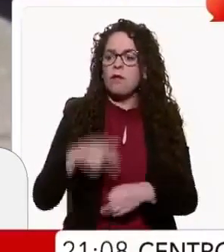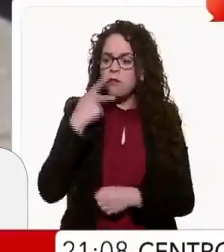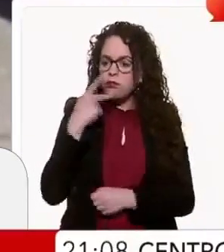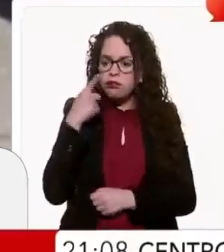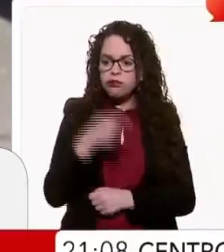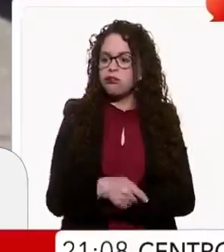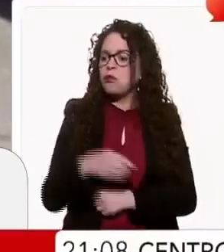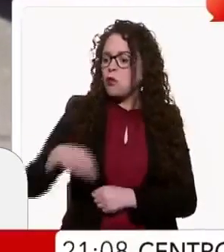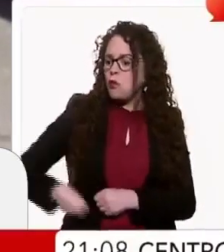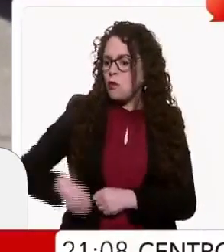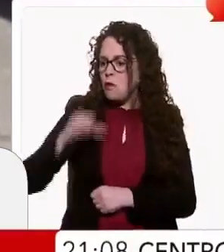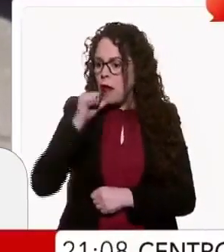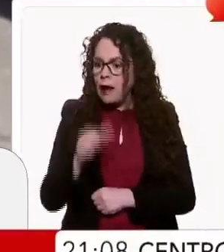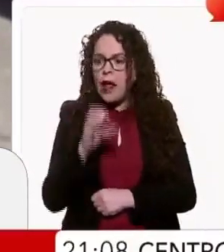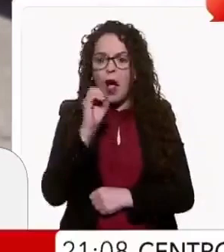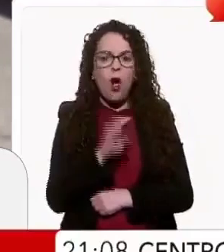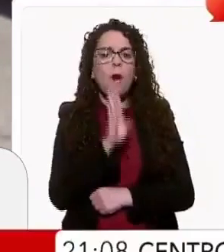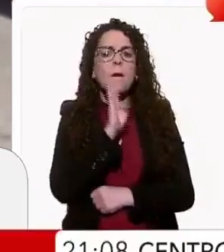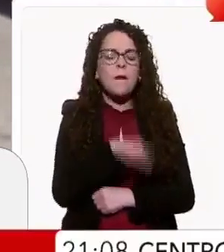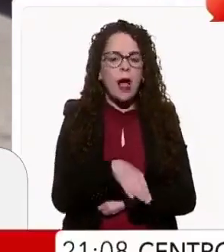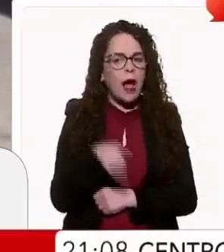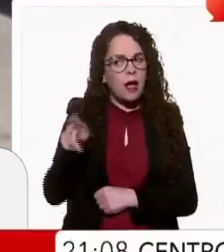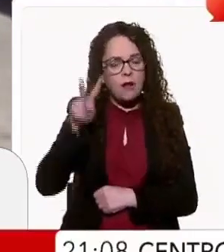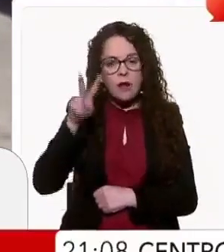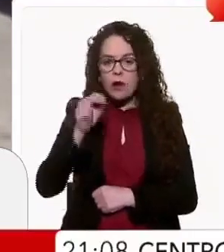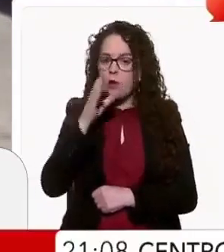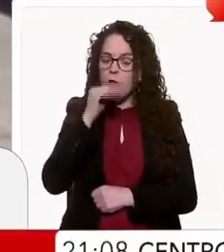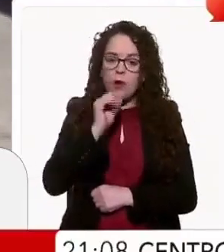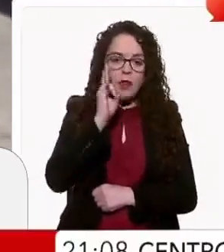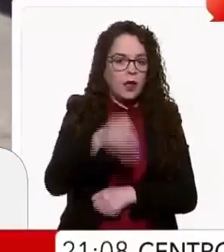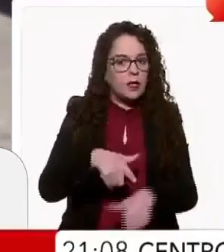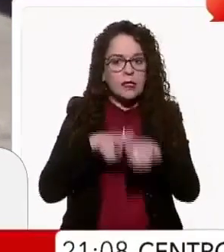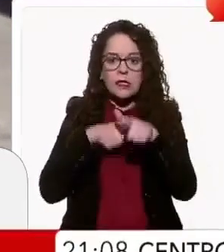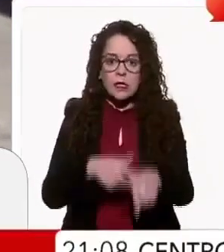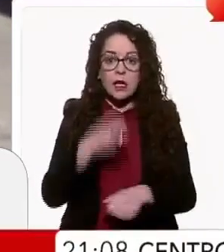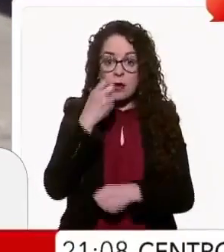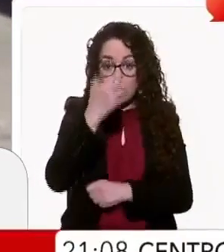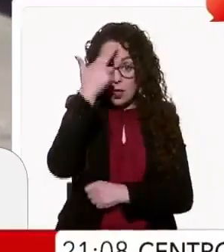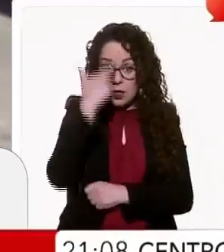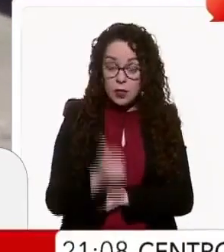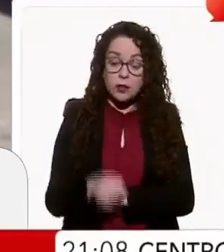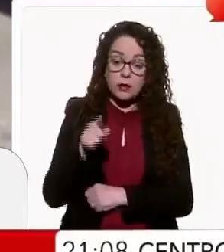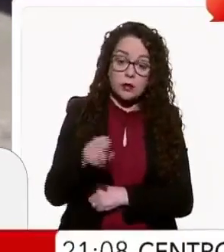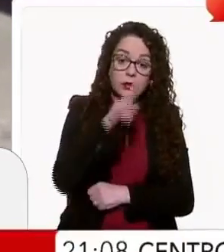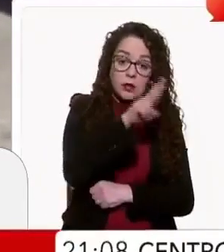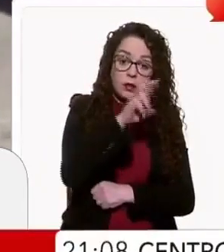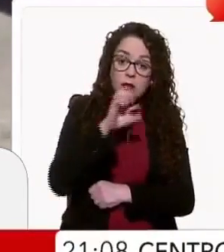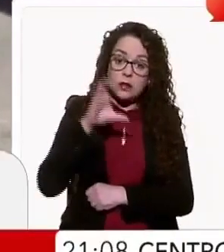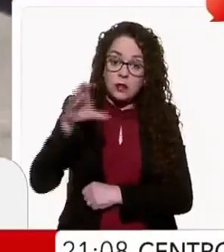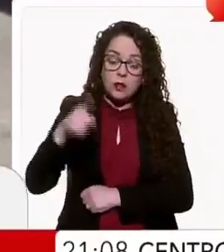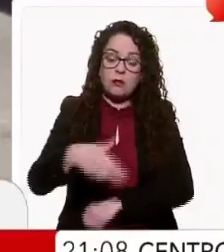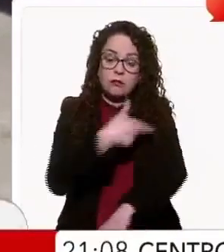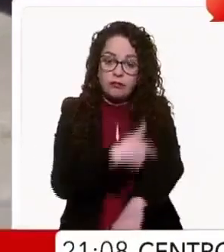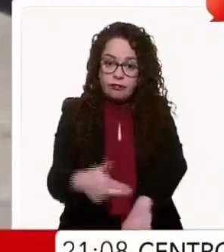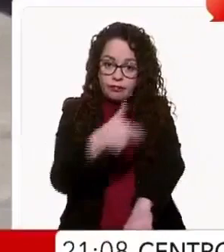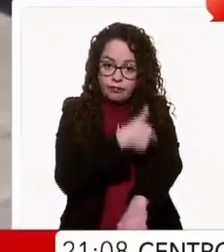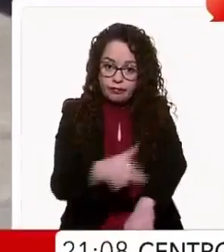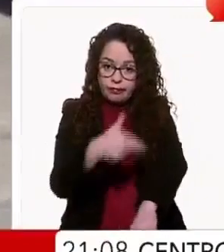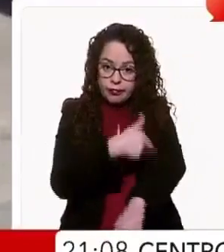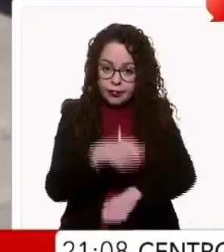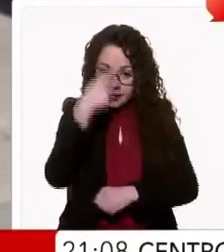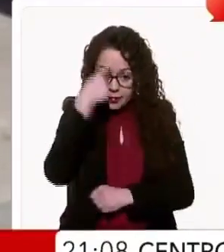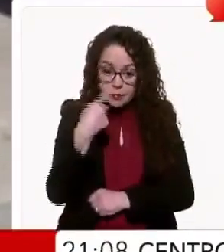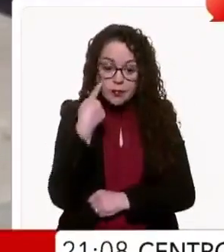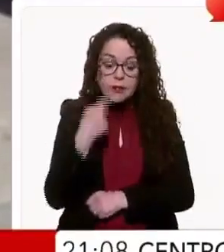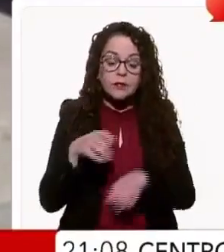son inaceptables, por lo que de inmediato se presentará el recurso de revisión correspondiente para obtenerlo la justicia en este